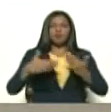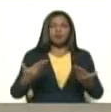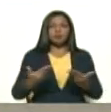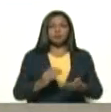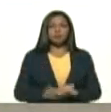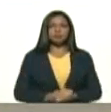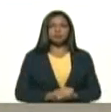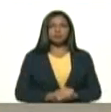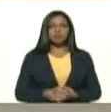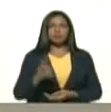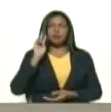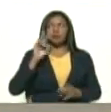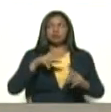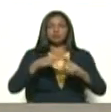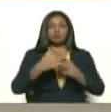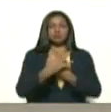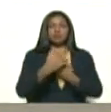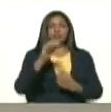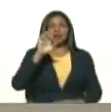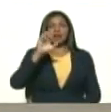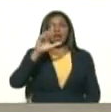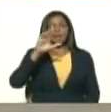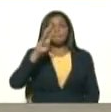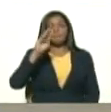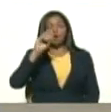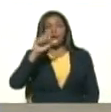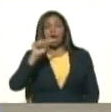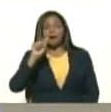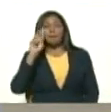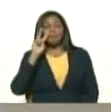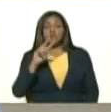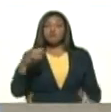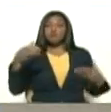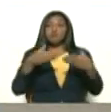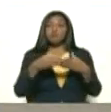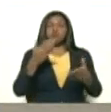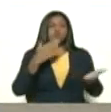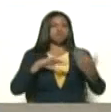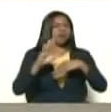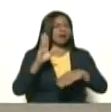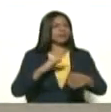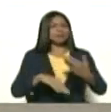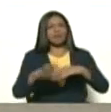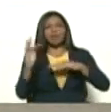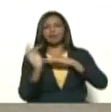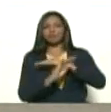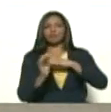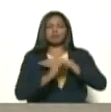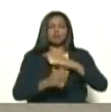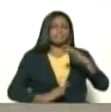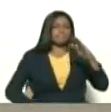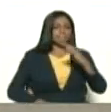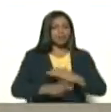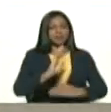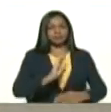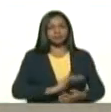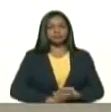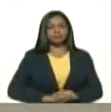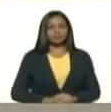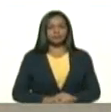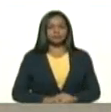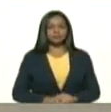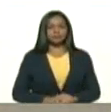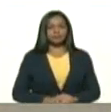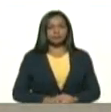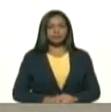la situación del ébola y nos quedó como parte de los equipos, lo envié directo a la frontera